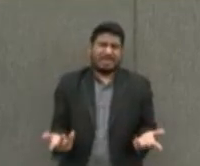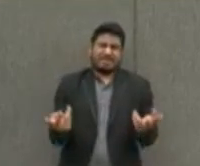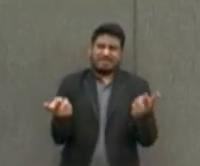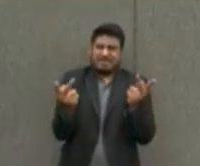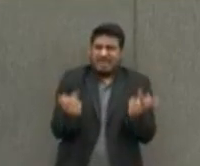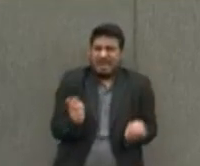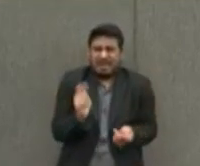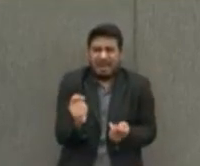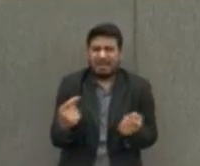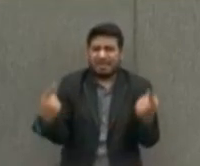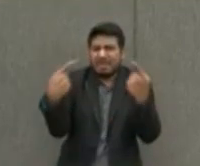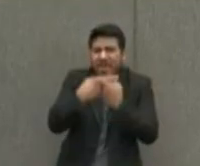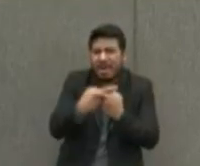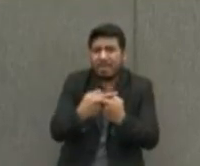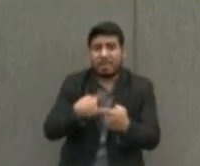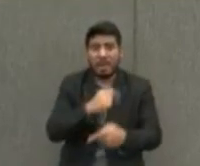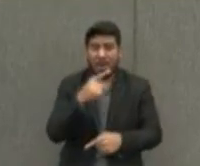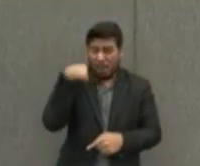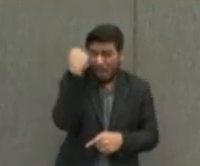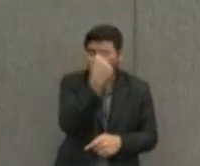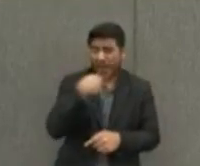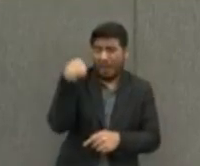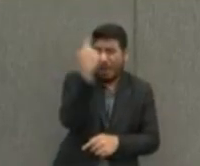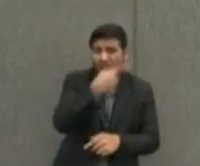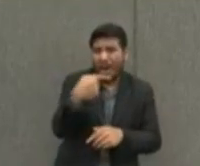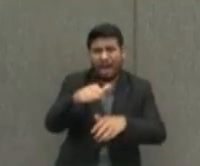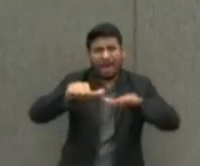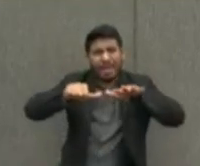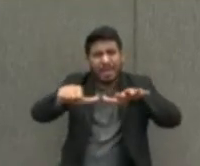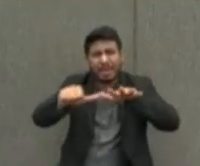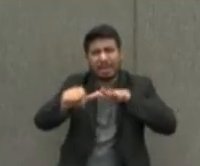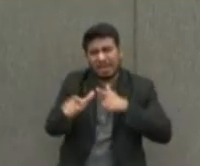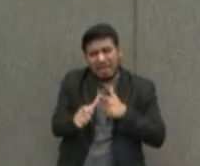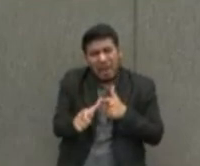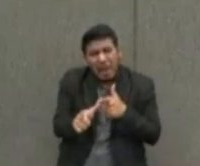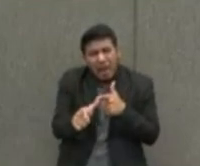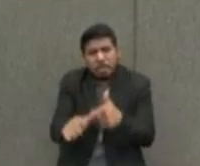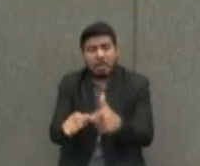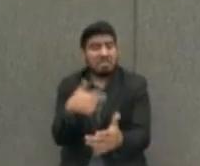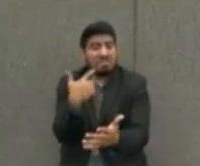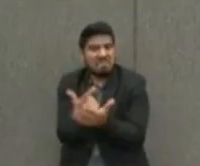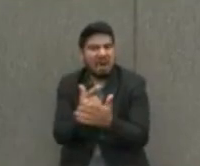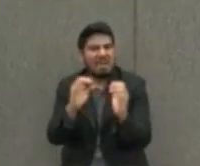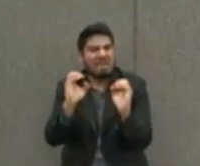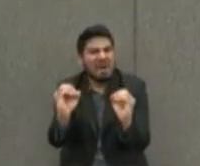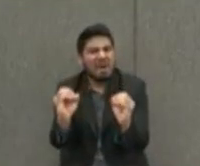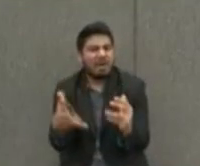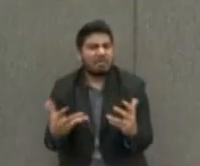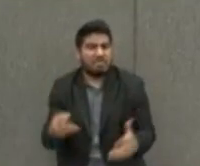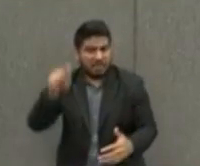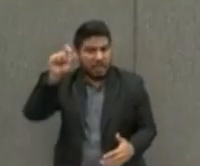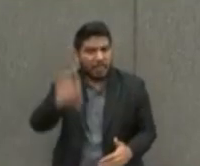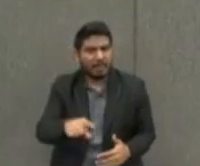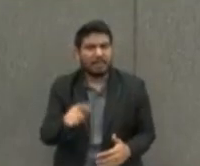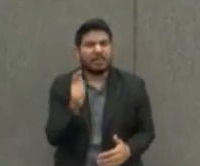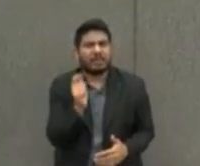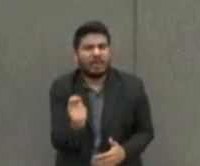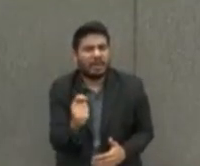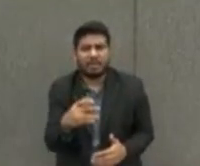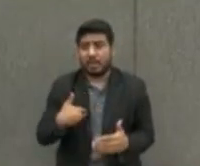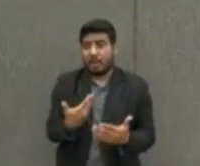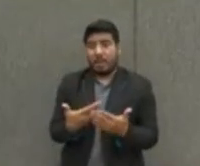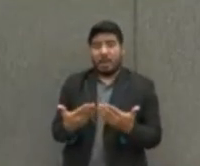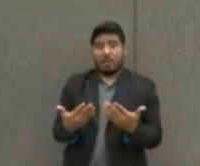16 horas sin una remuneración o ingreso pero también sin una esquema de